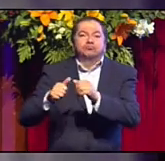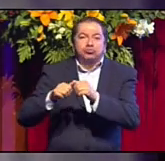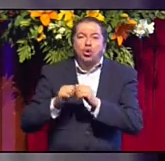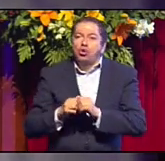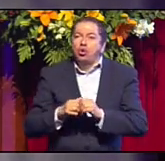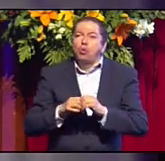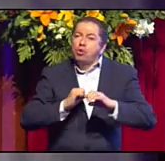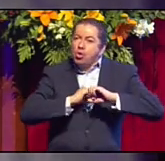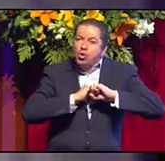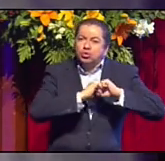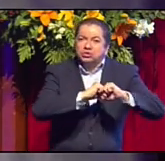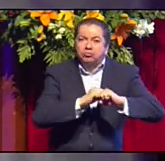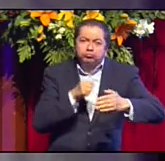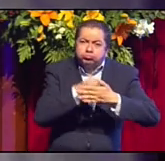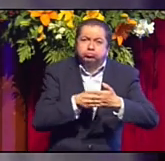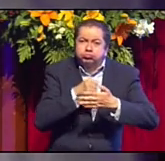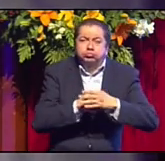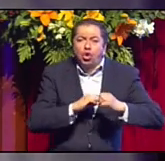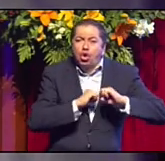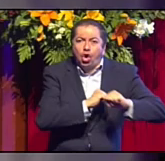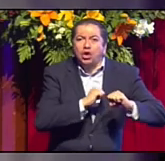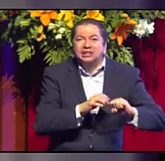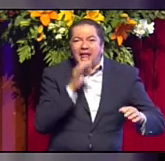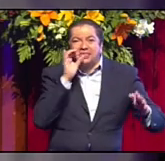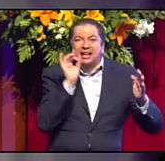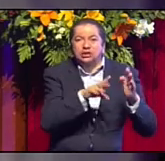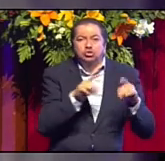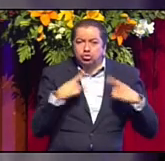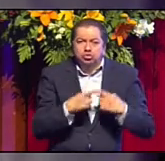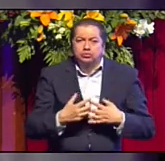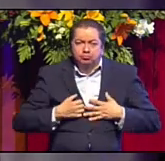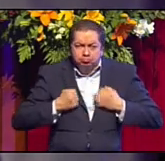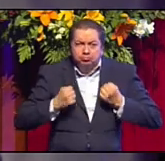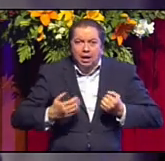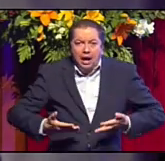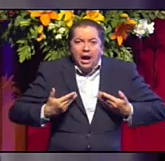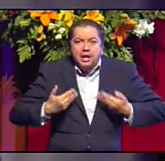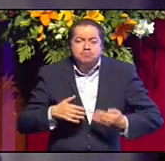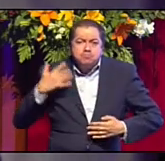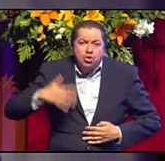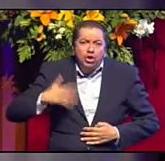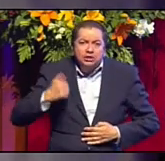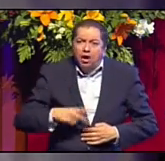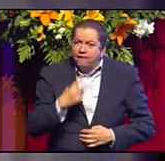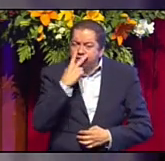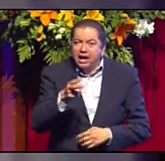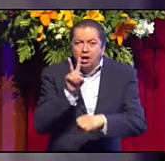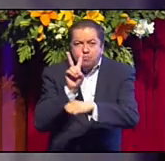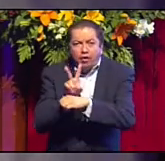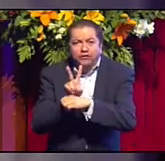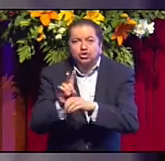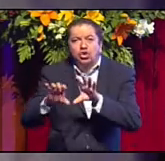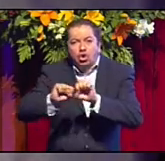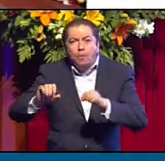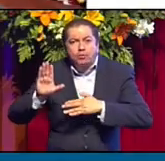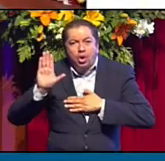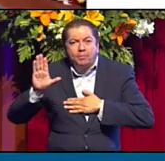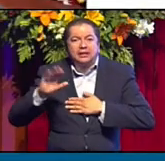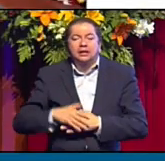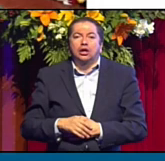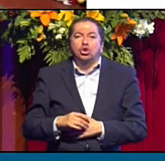no estamos haciendo nuestro trabajo. Por eso es tan vibrante e importante ver a nuestros profesores comprometidos con la